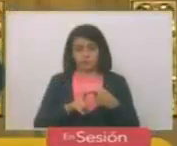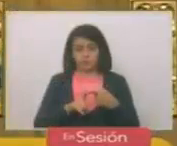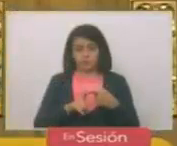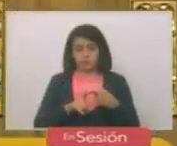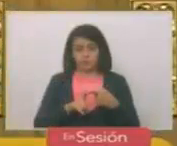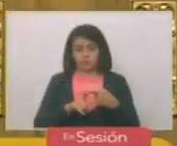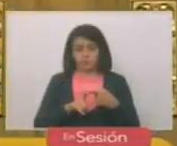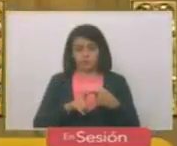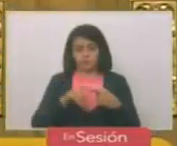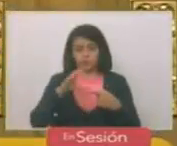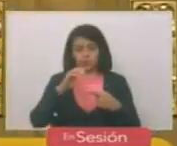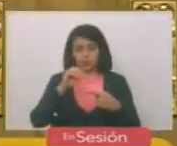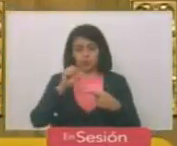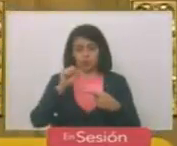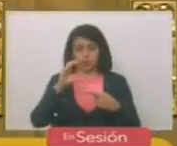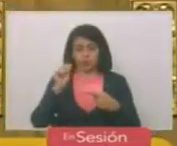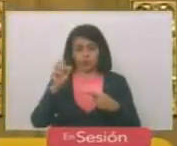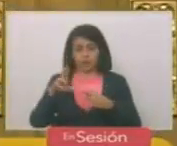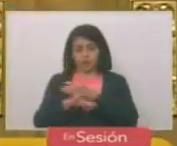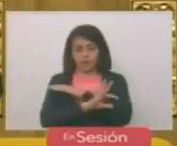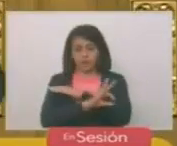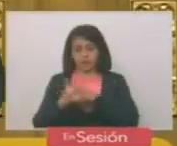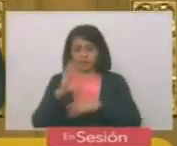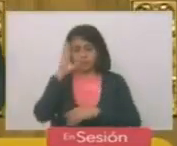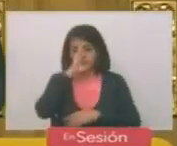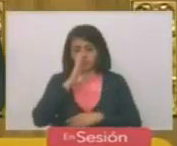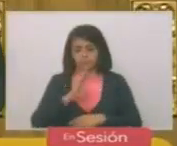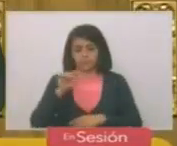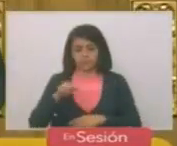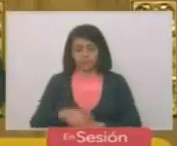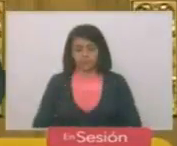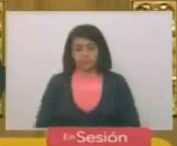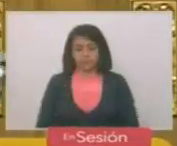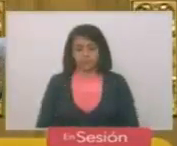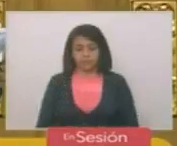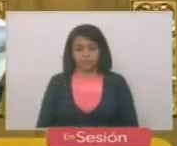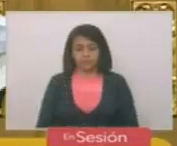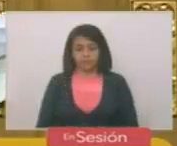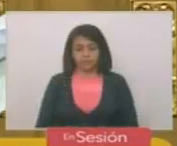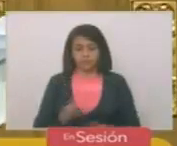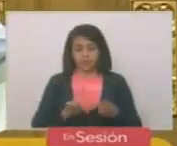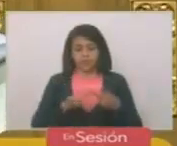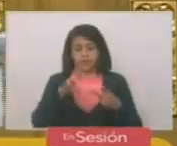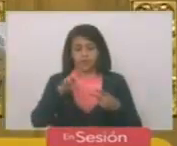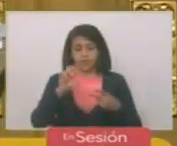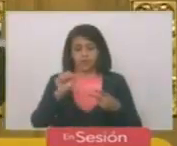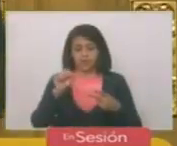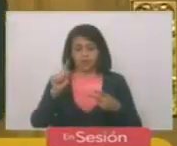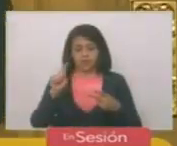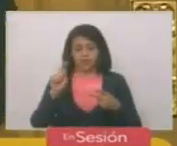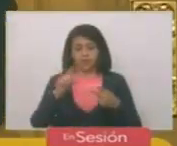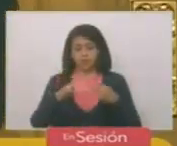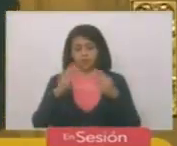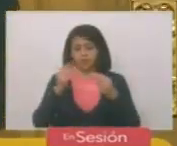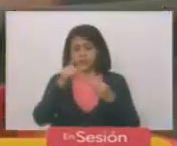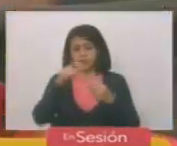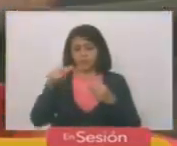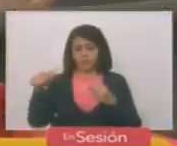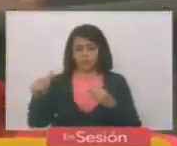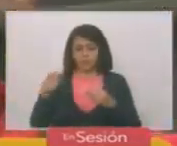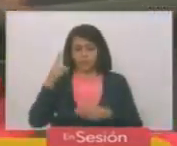Niemeyer, Oscar Niemeyer, arquitecto brasileño, Rex Tillerson, la cantidad de personalidades